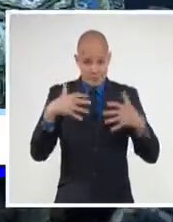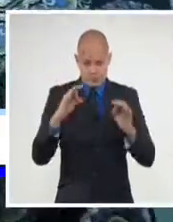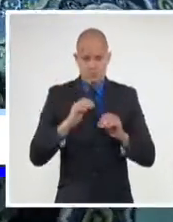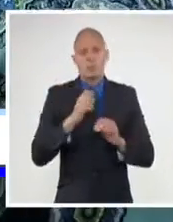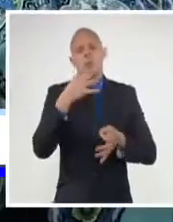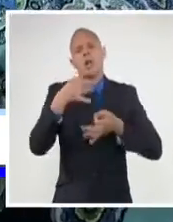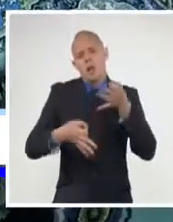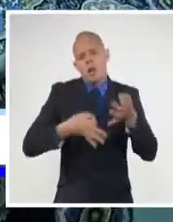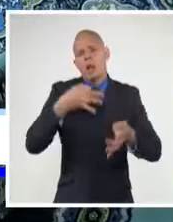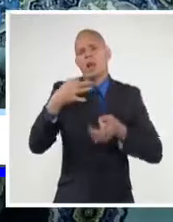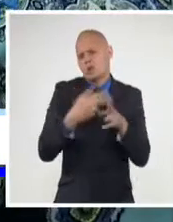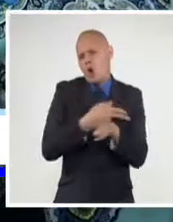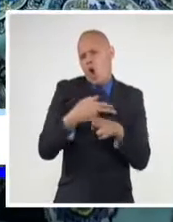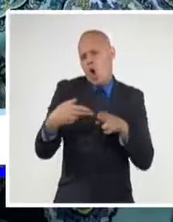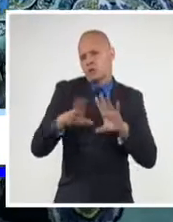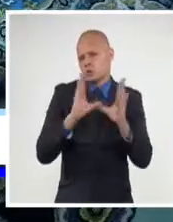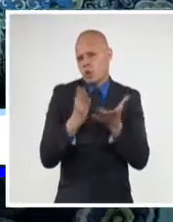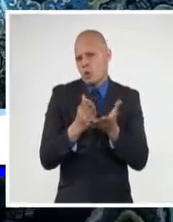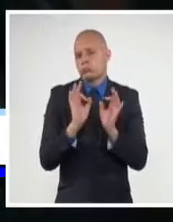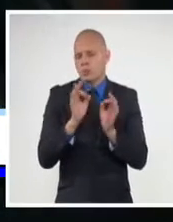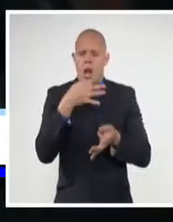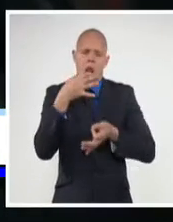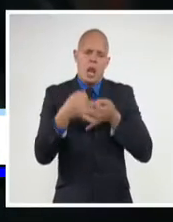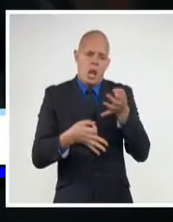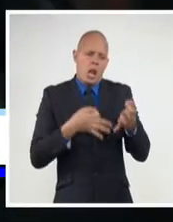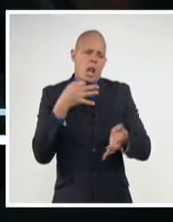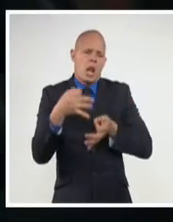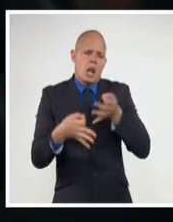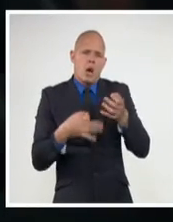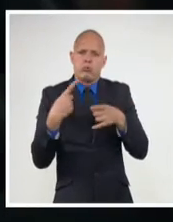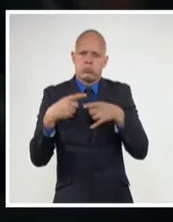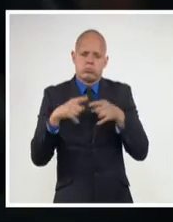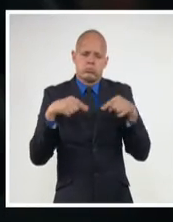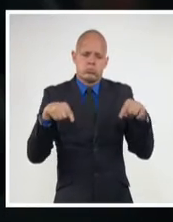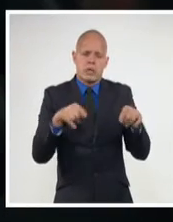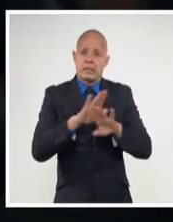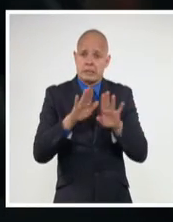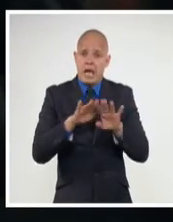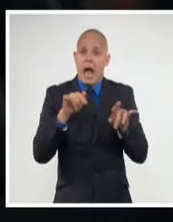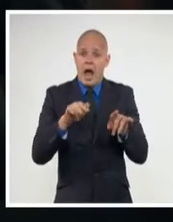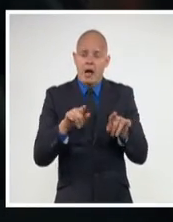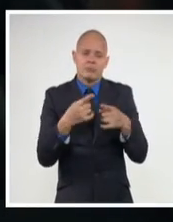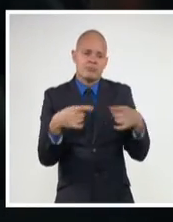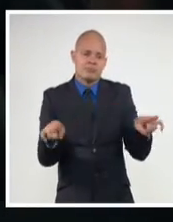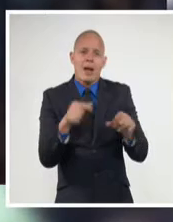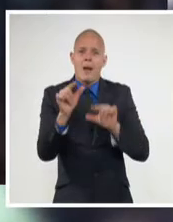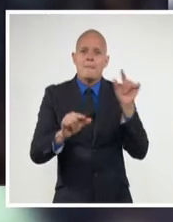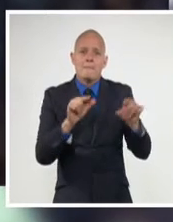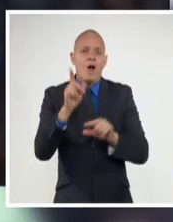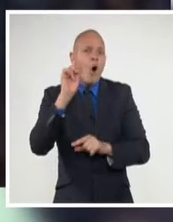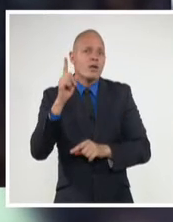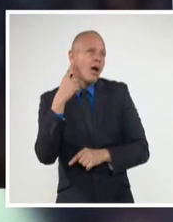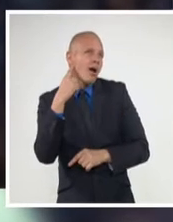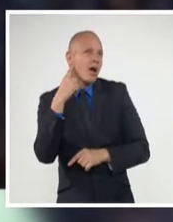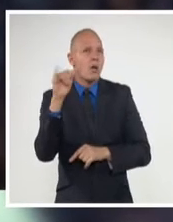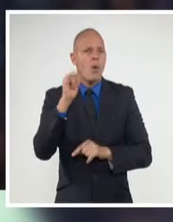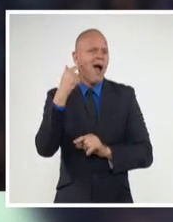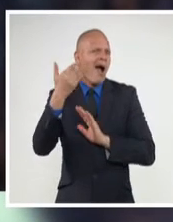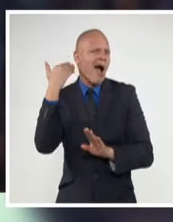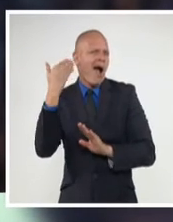especialistas como Roberto Vicente y la musicóloga Elcida González. Algunos nos trasladamos a Bayamo en coche con su